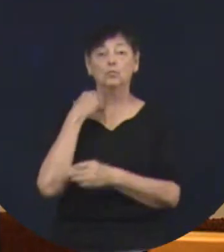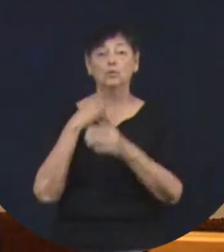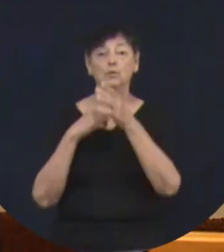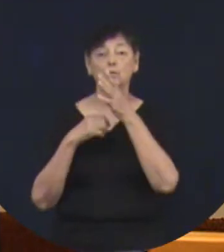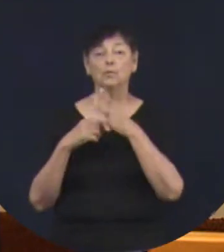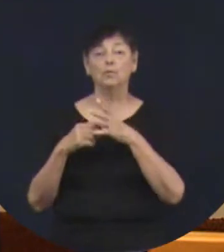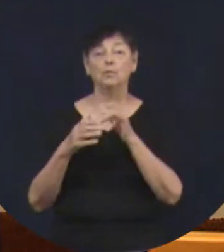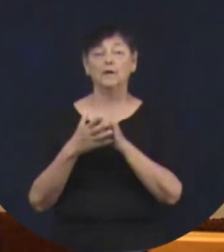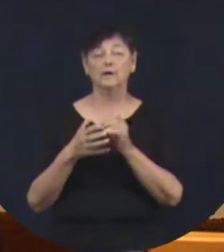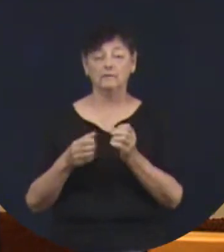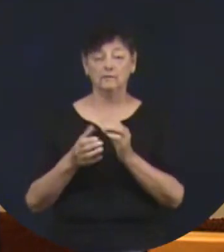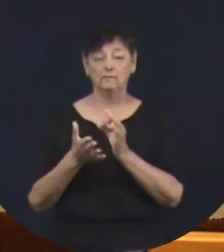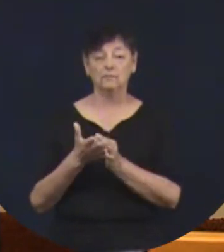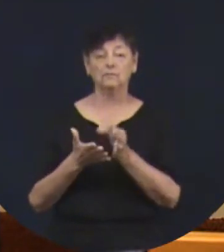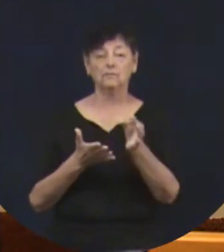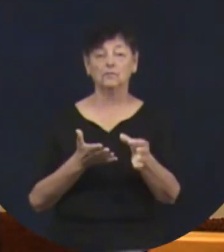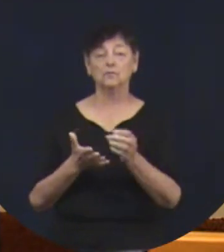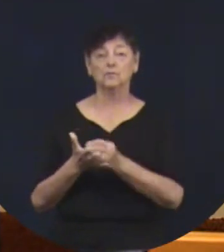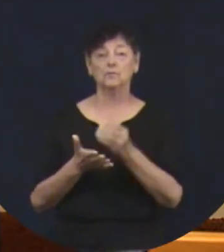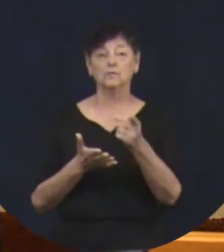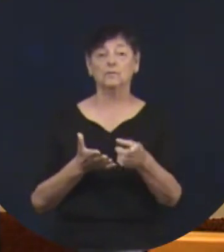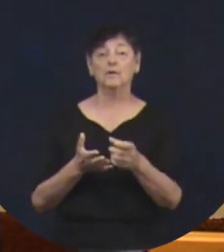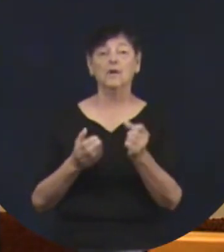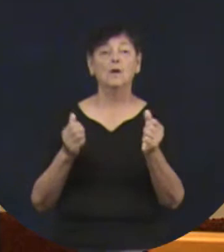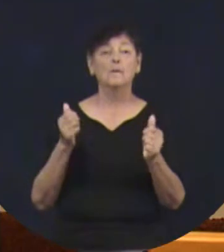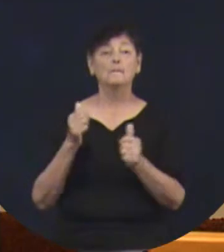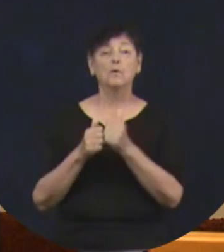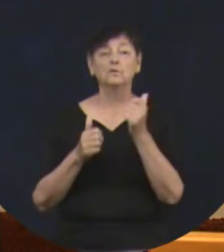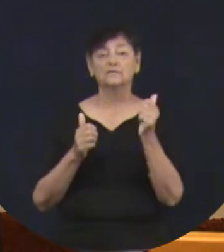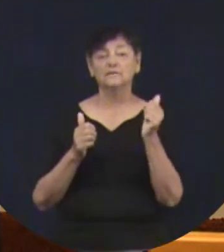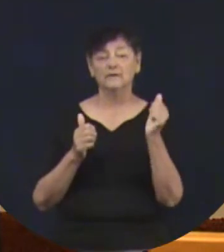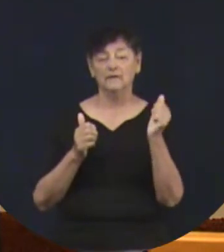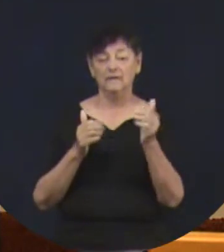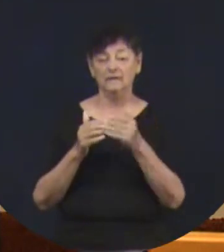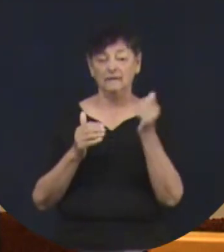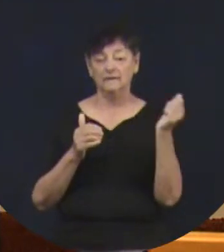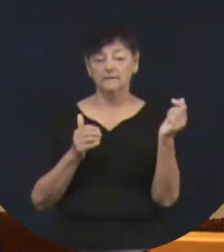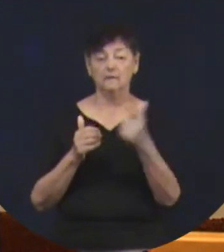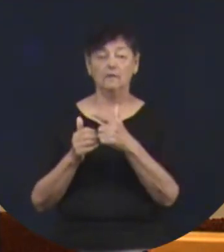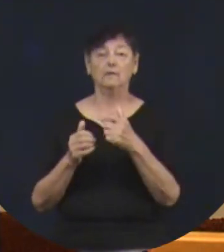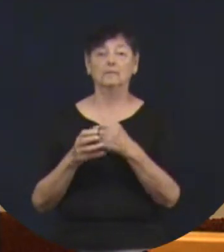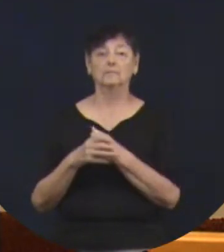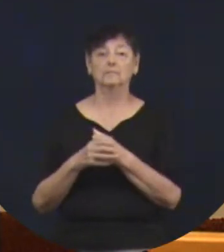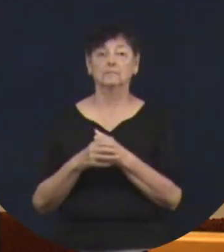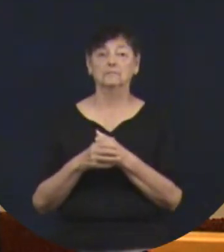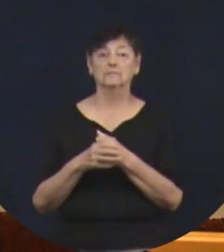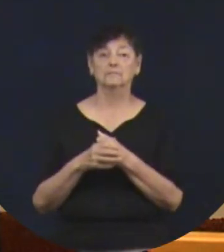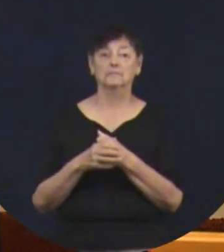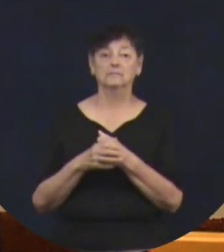ha echado en la alcancía más que todos.